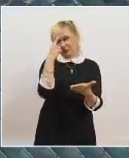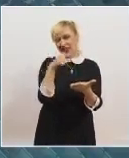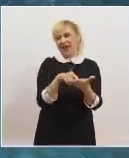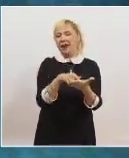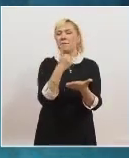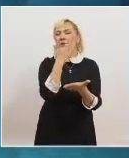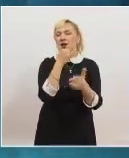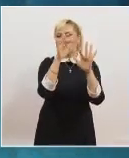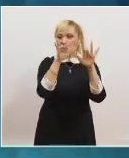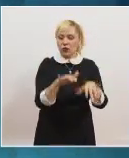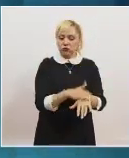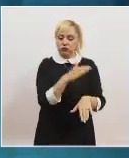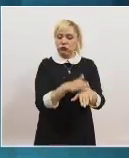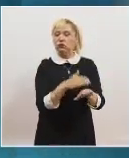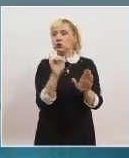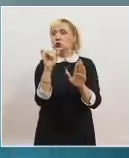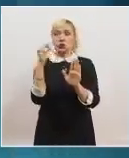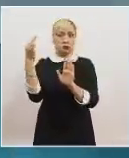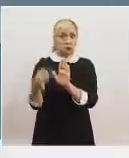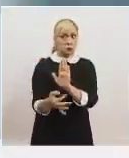su cumplimiento.